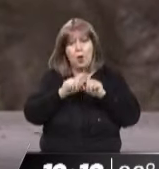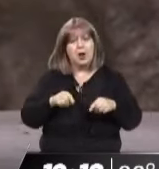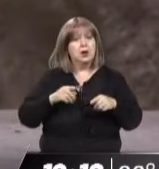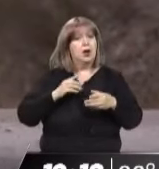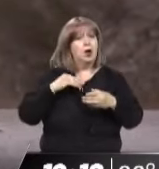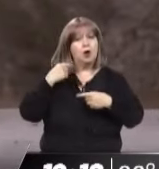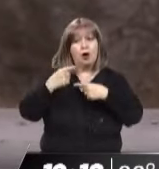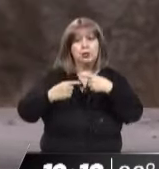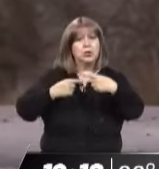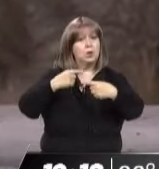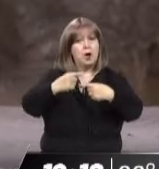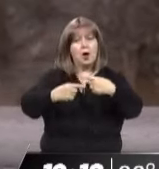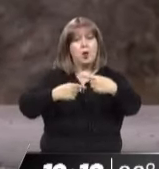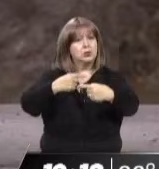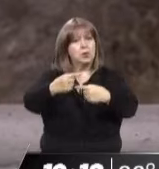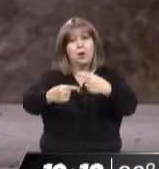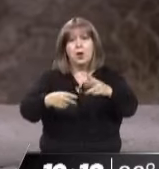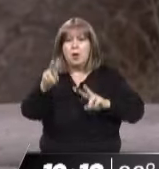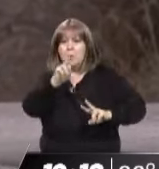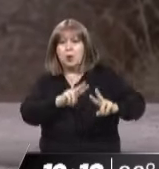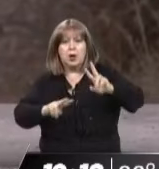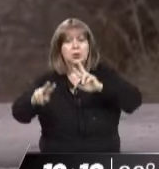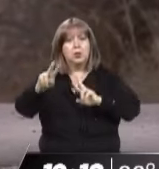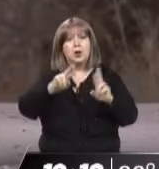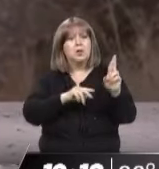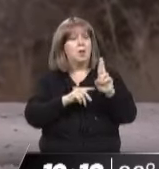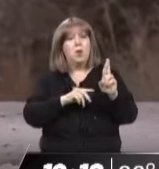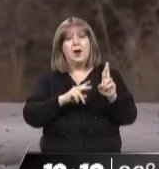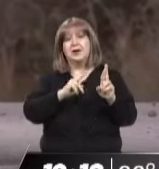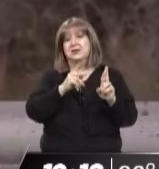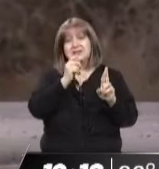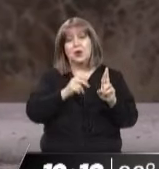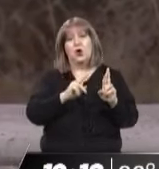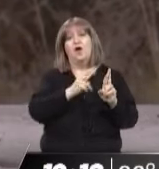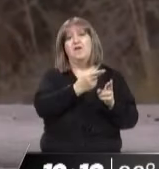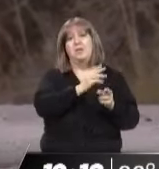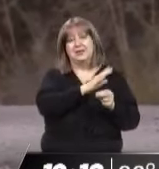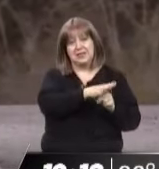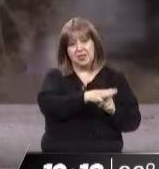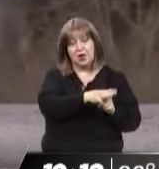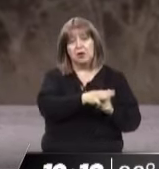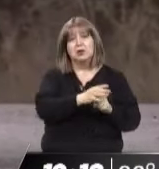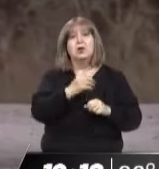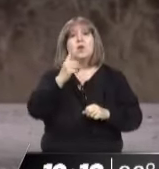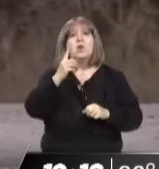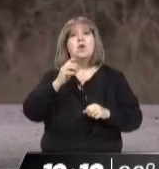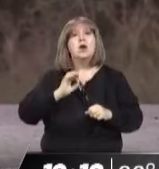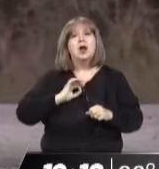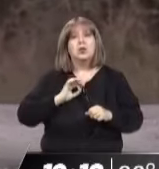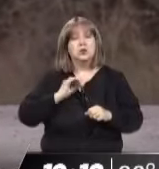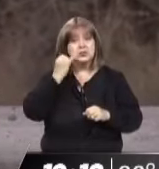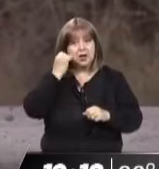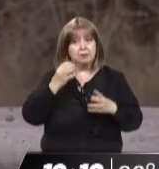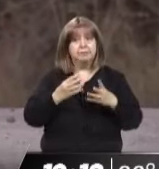este contexto de femicidio. Porque la única certeza que tenemos es que a más de un año nada se